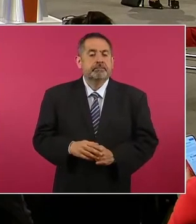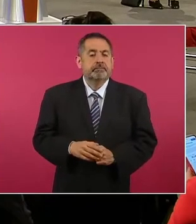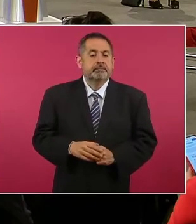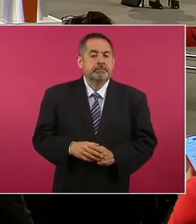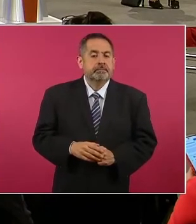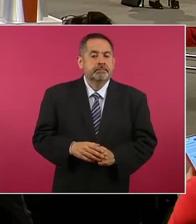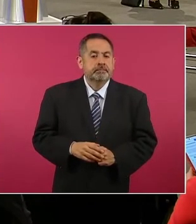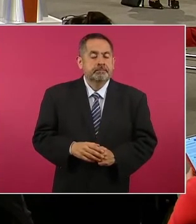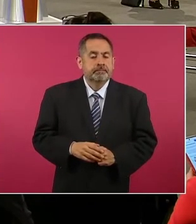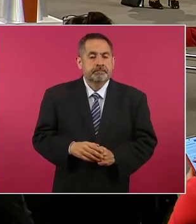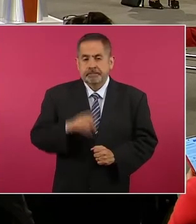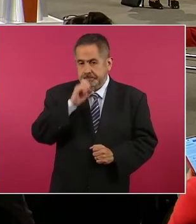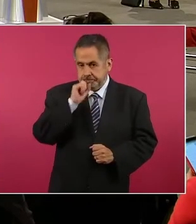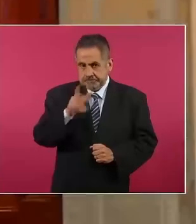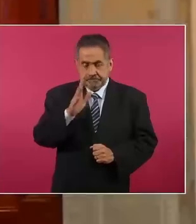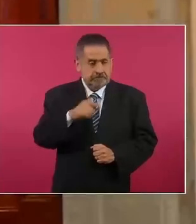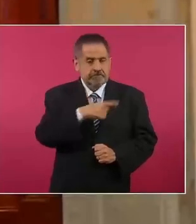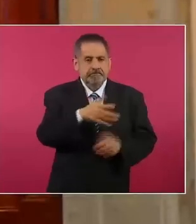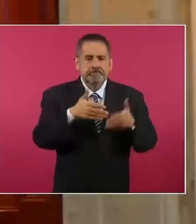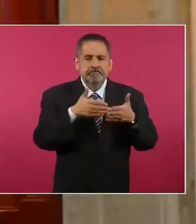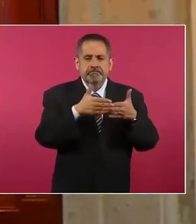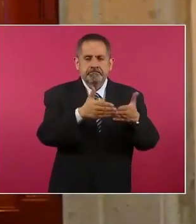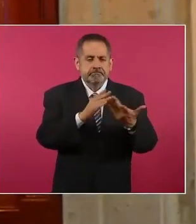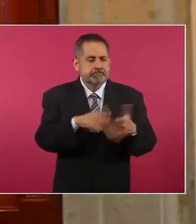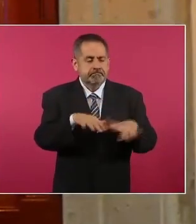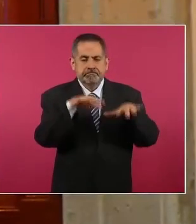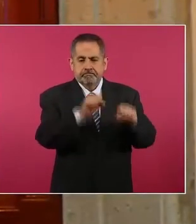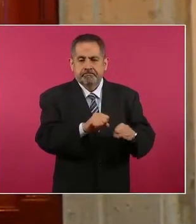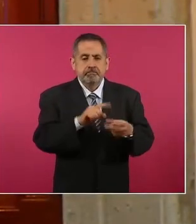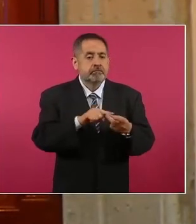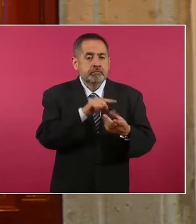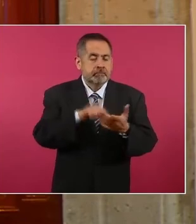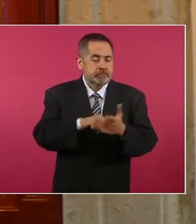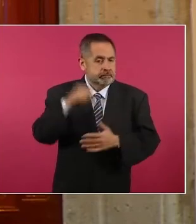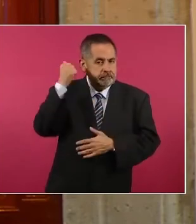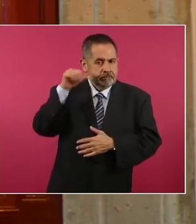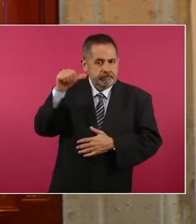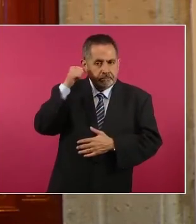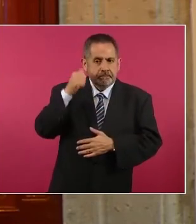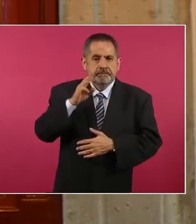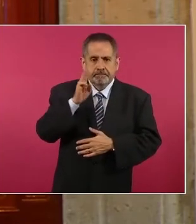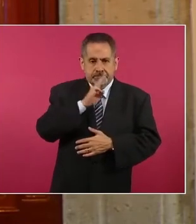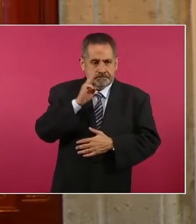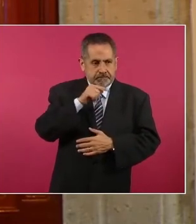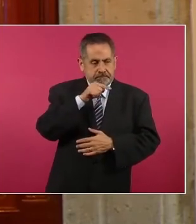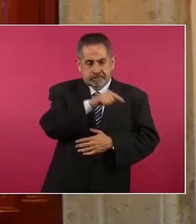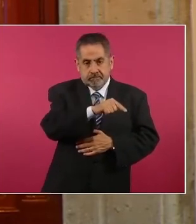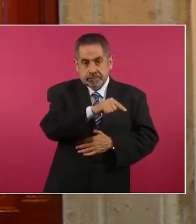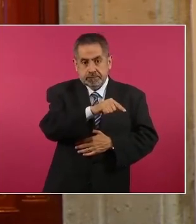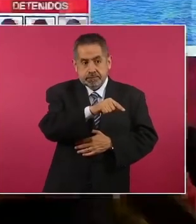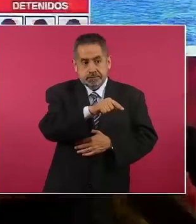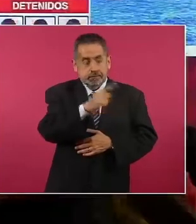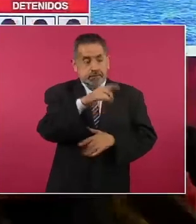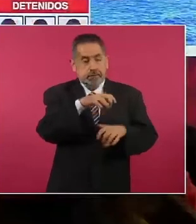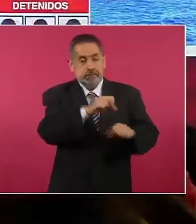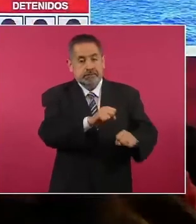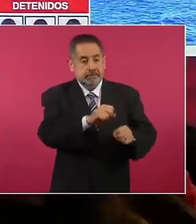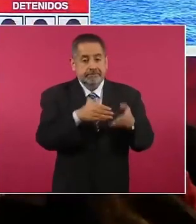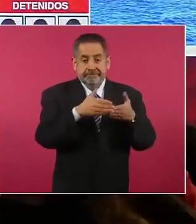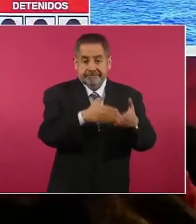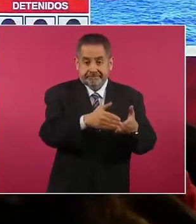También la detención de embarcaciones en Acapulco, Guerrero y Mazatlán, Sinaloa. Uno de ellos tenía